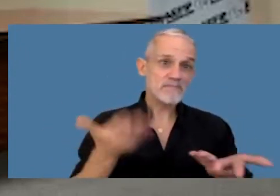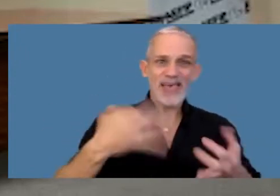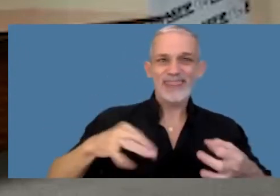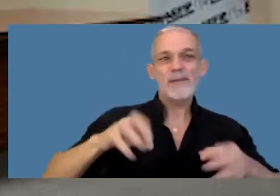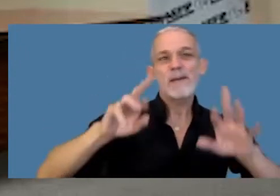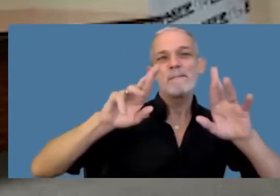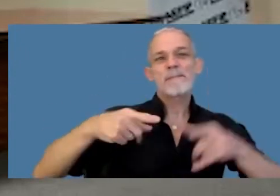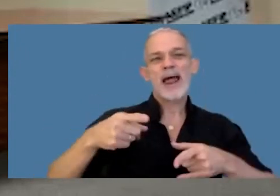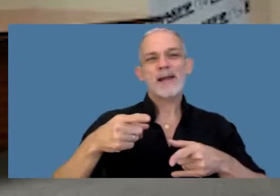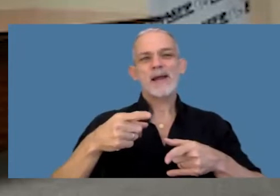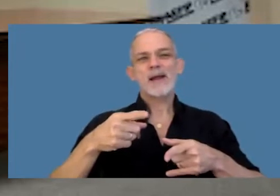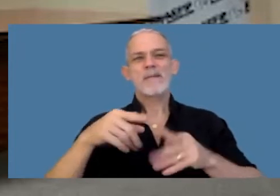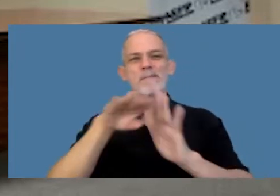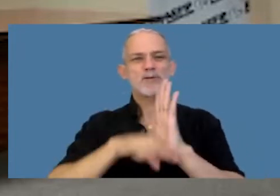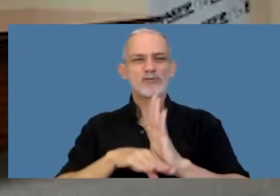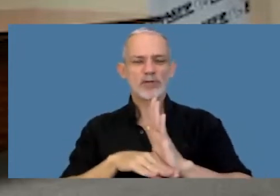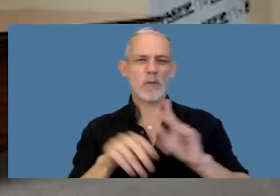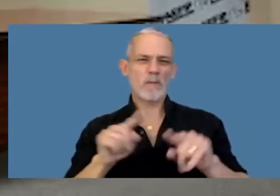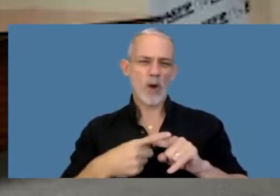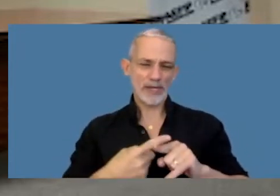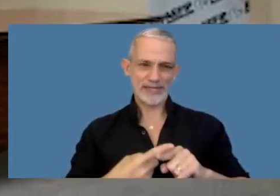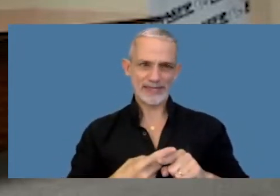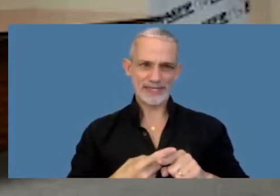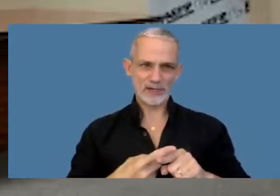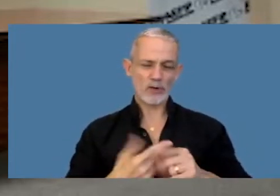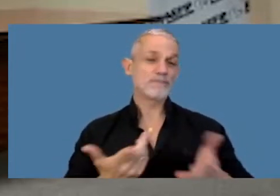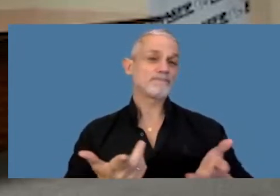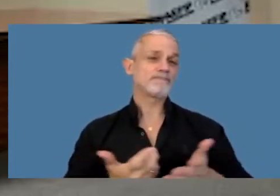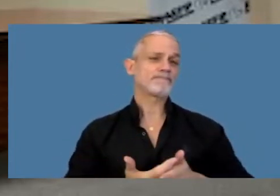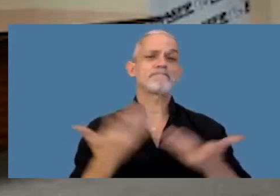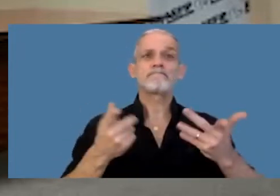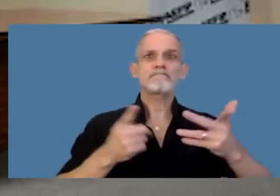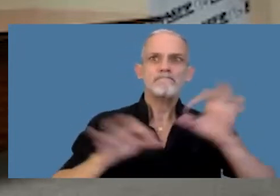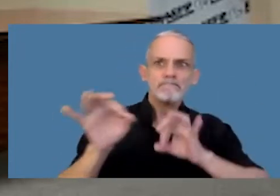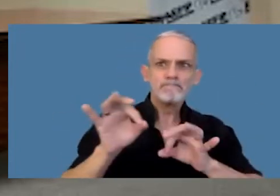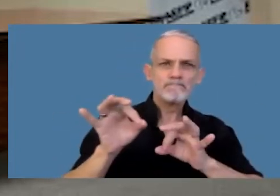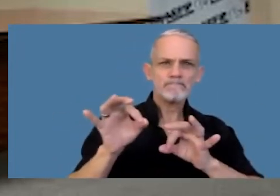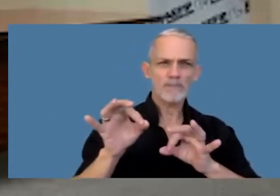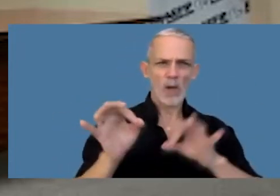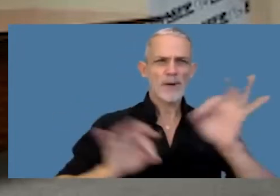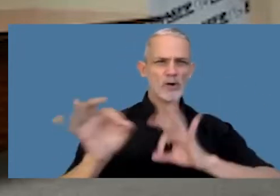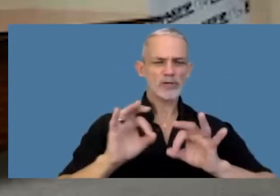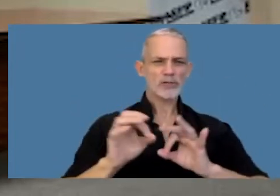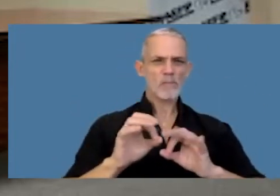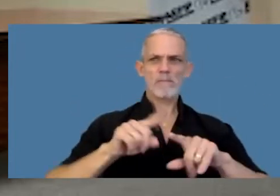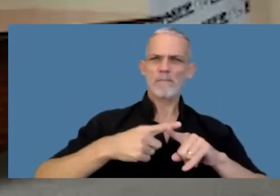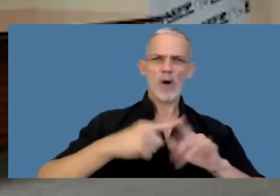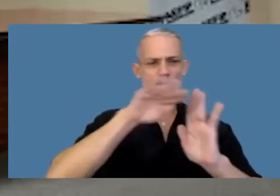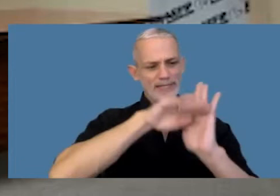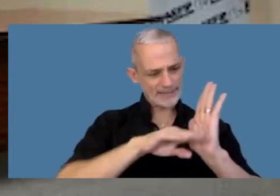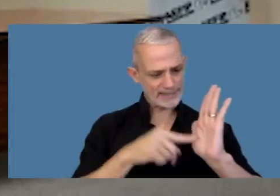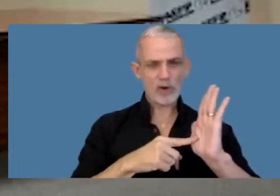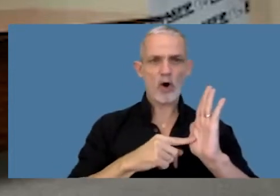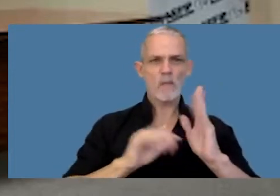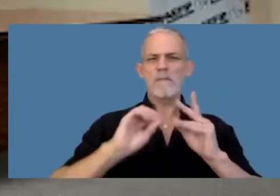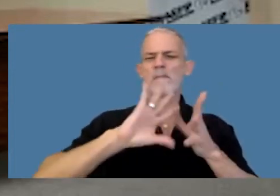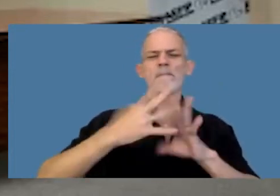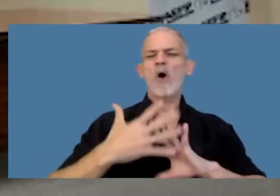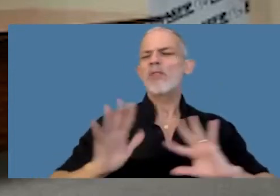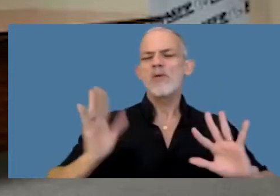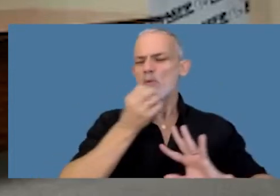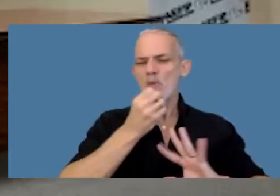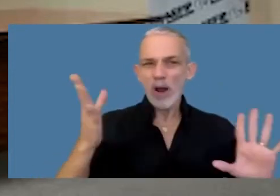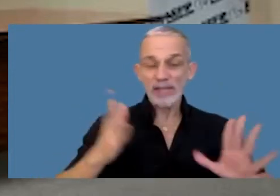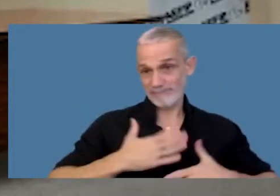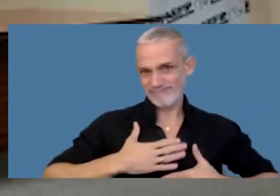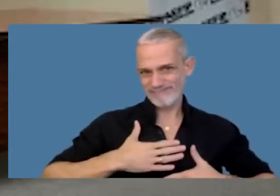político. Obviamente, un proyecto político en cualquier modelo, al menos como el